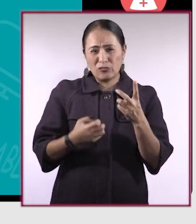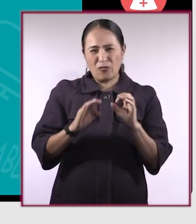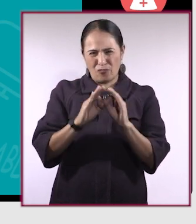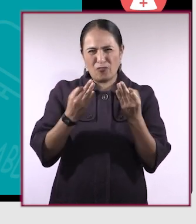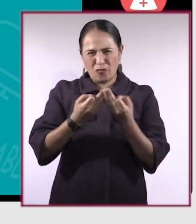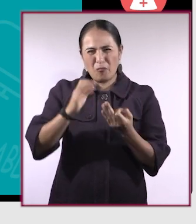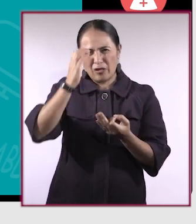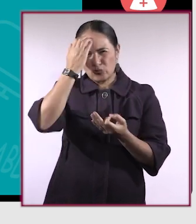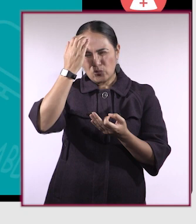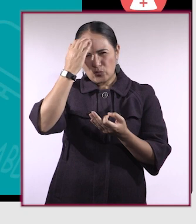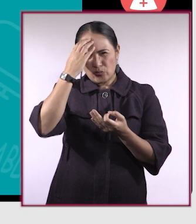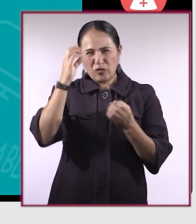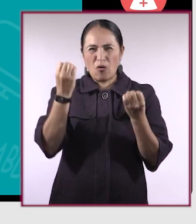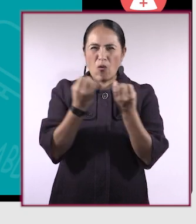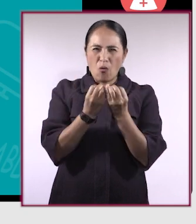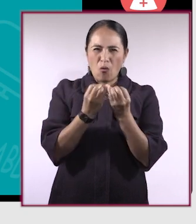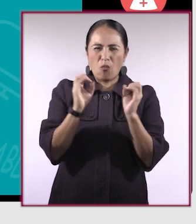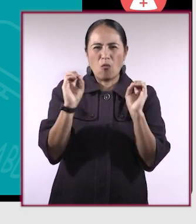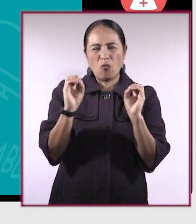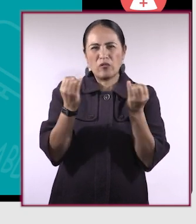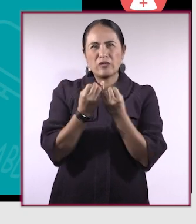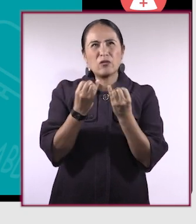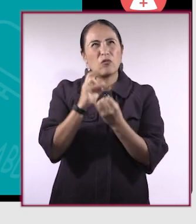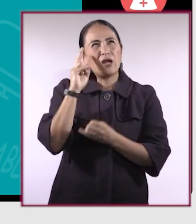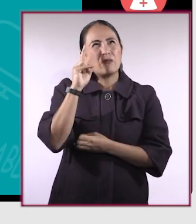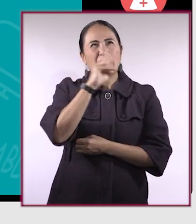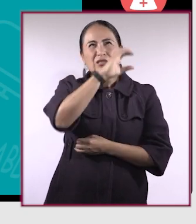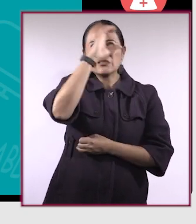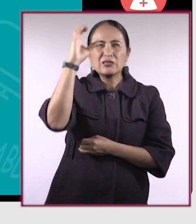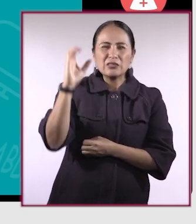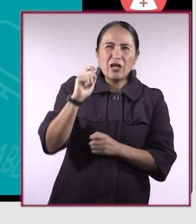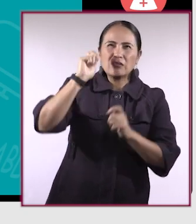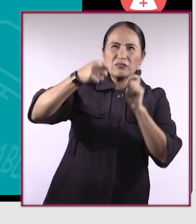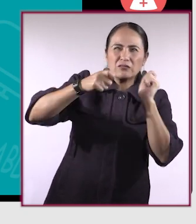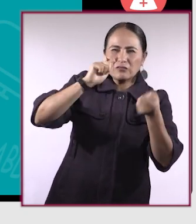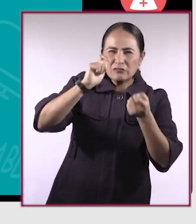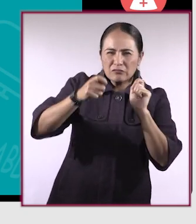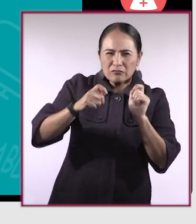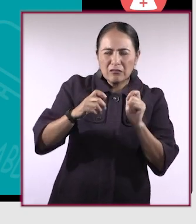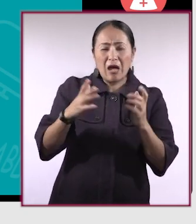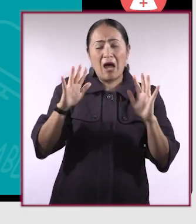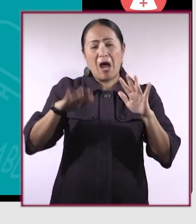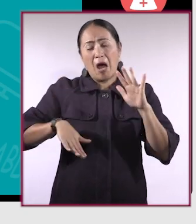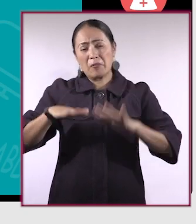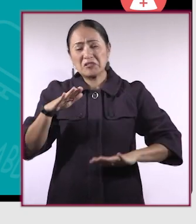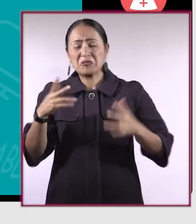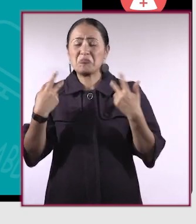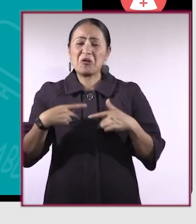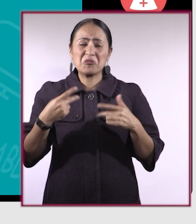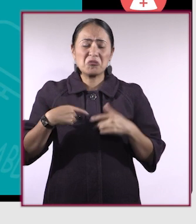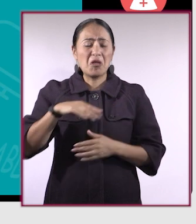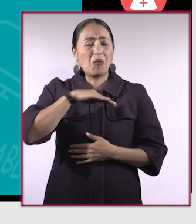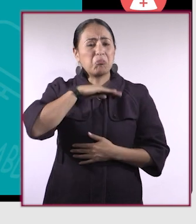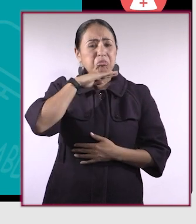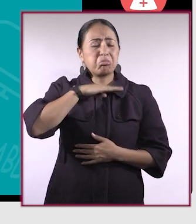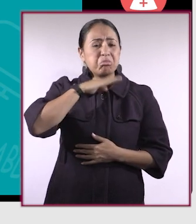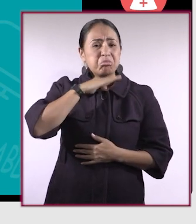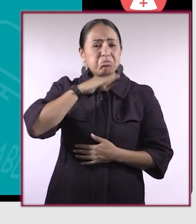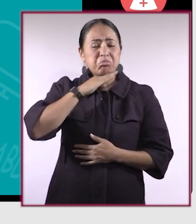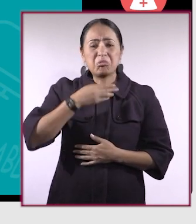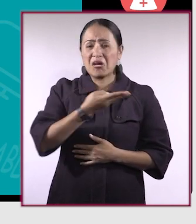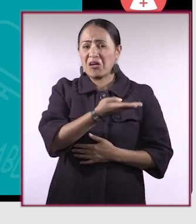todos los conocimientos meteorológicos, ¿no? Que a veces pasan desapercibidos